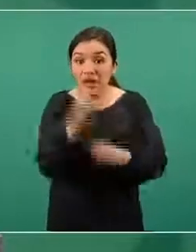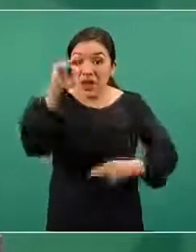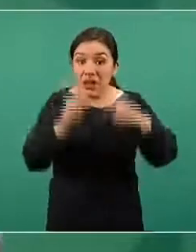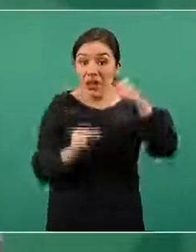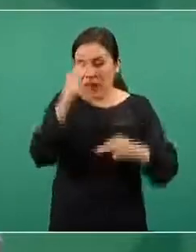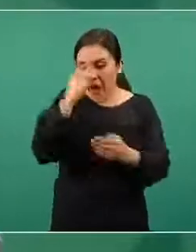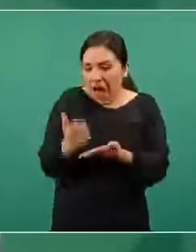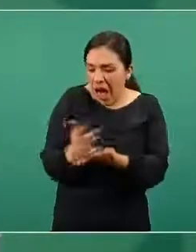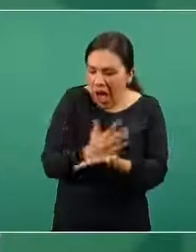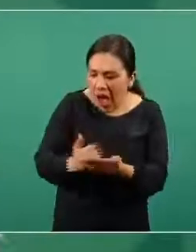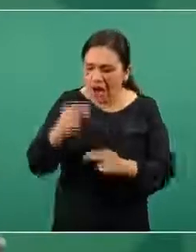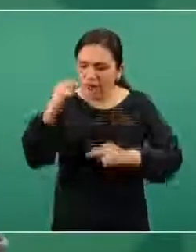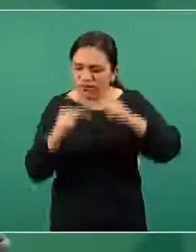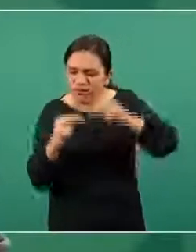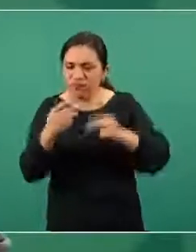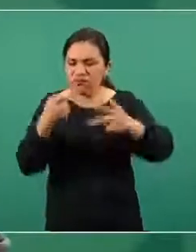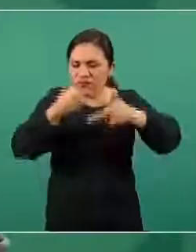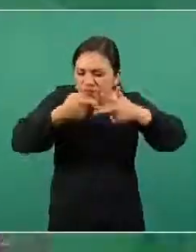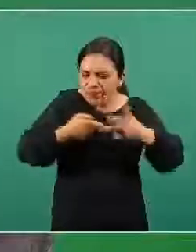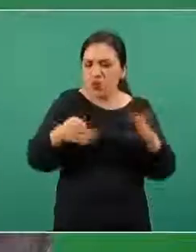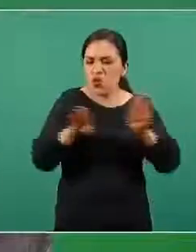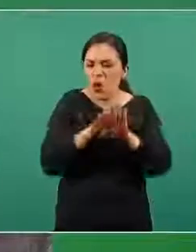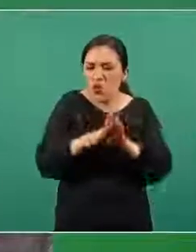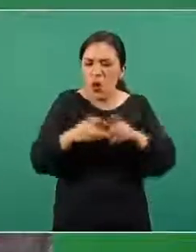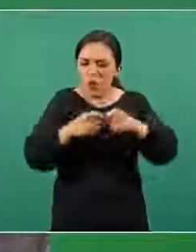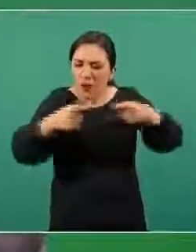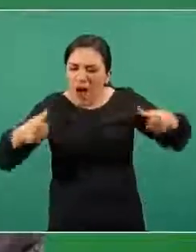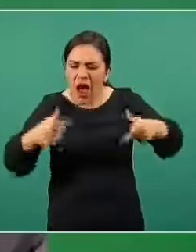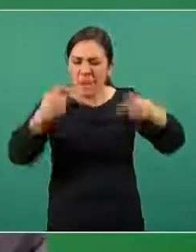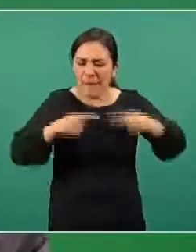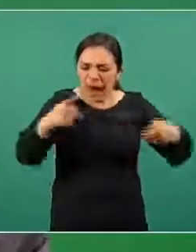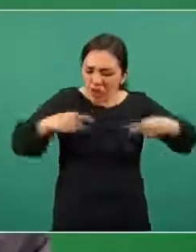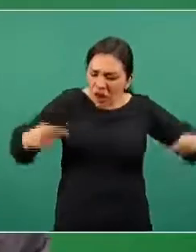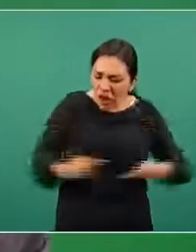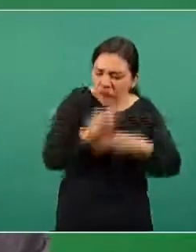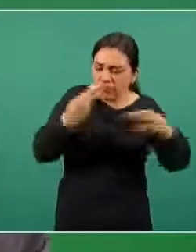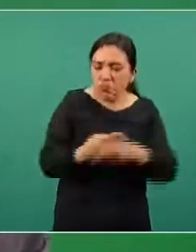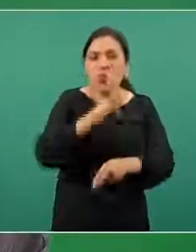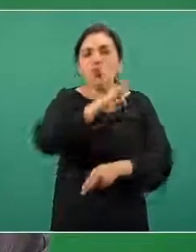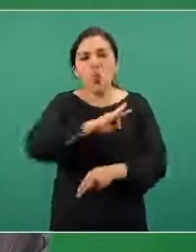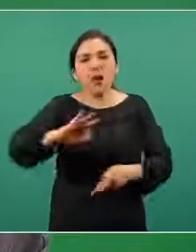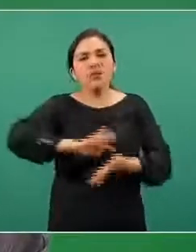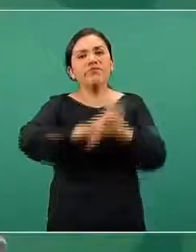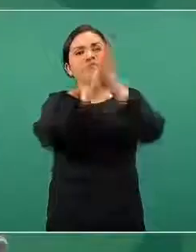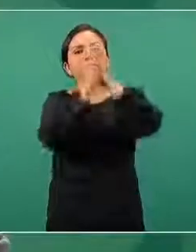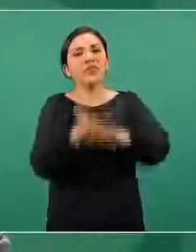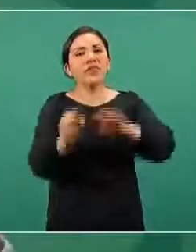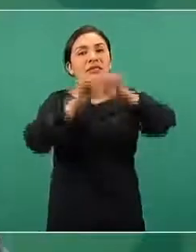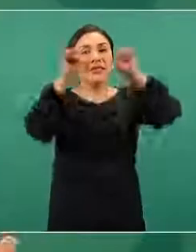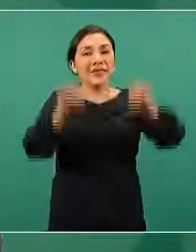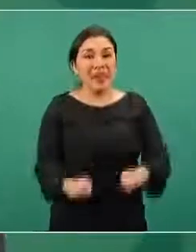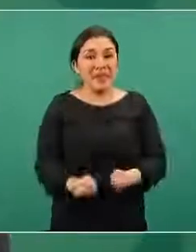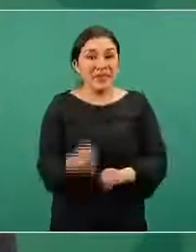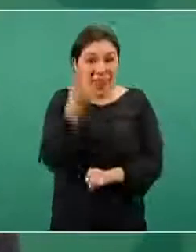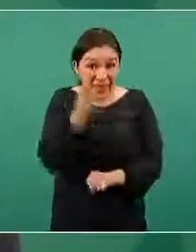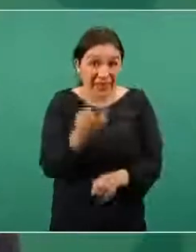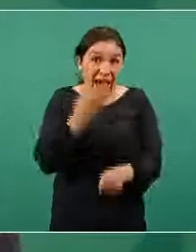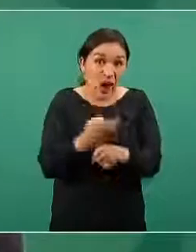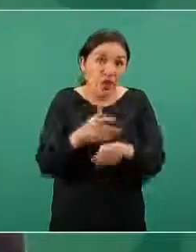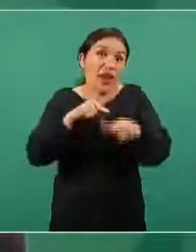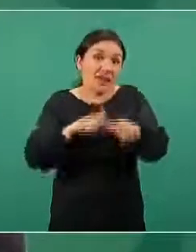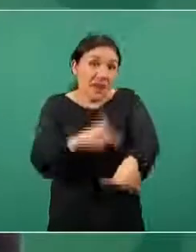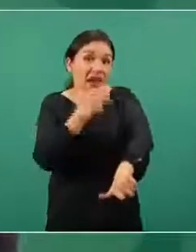nivel de ingresos, de este tamaño, de esta complejidad, el momento de la transformación de un sistema. Entonces, en eso estamos.